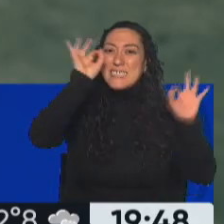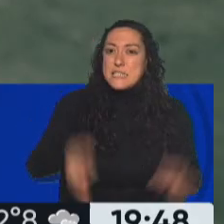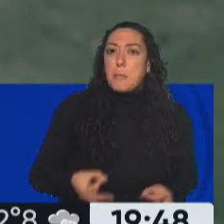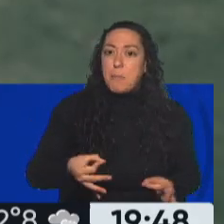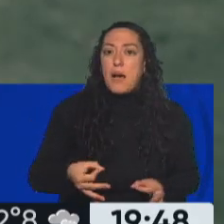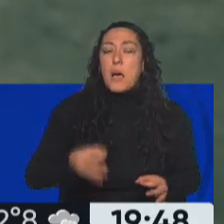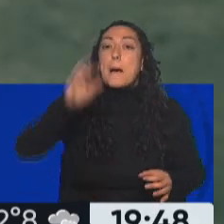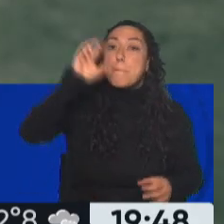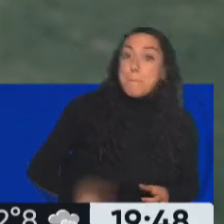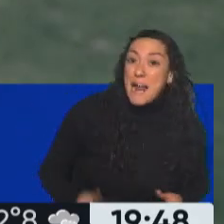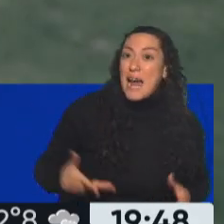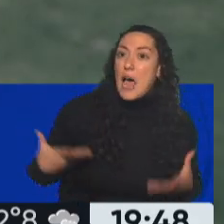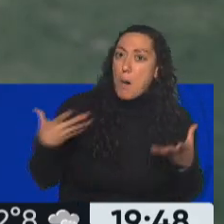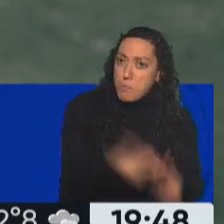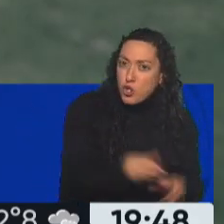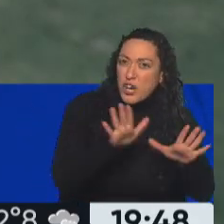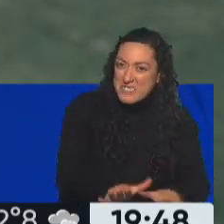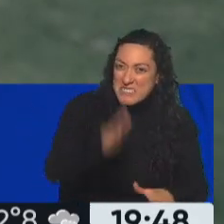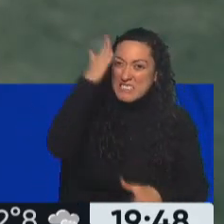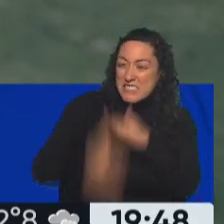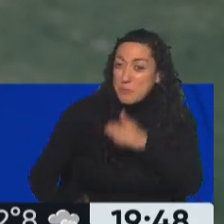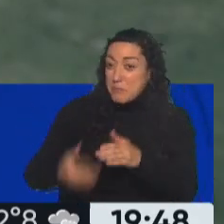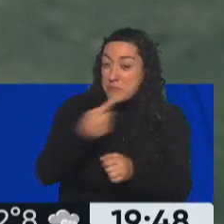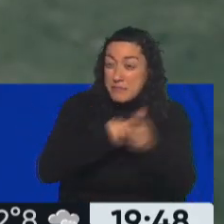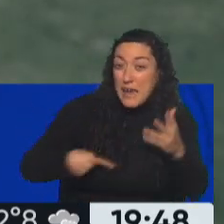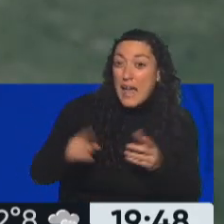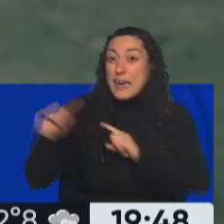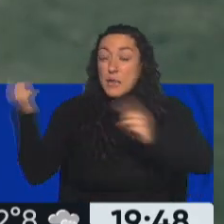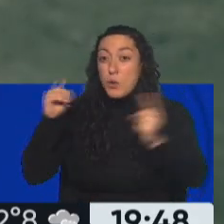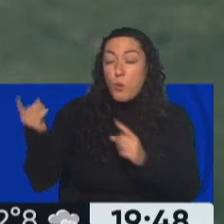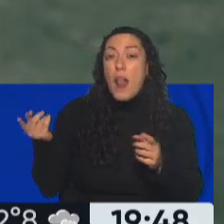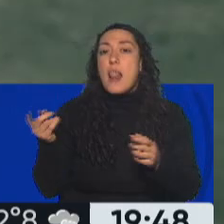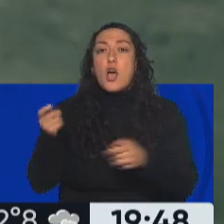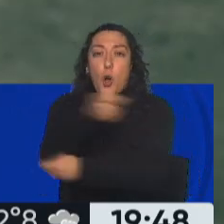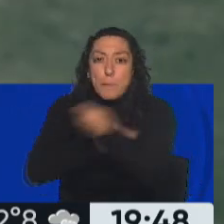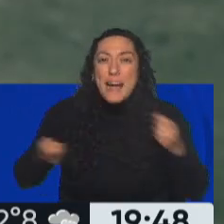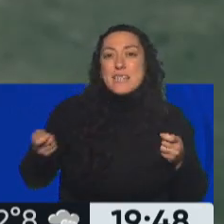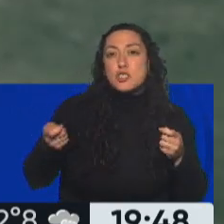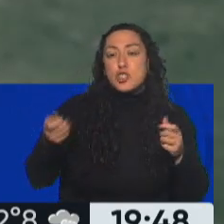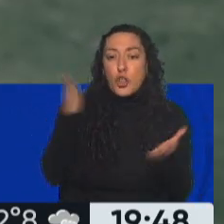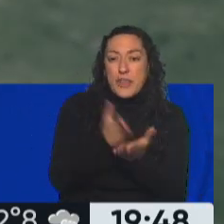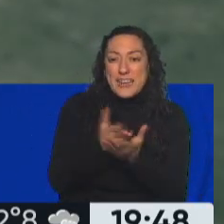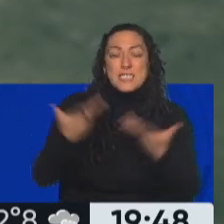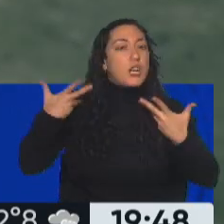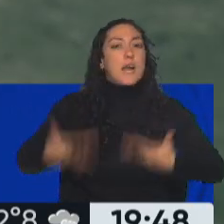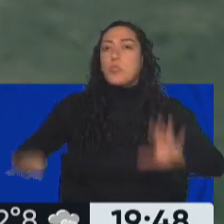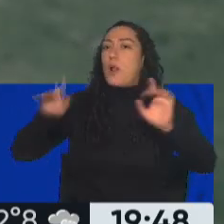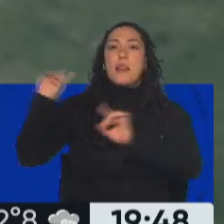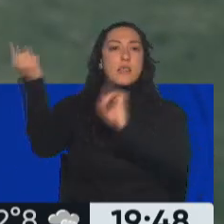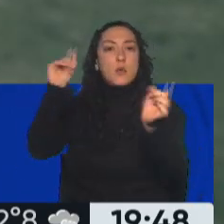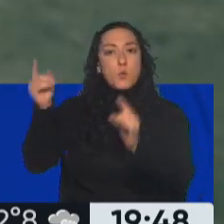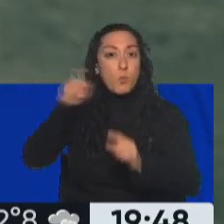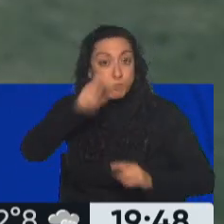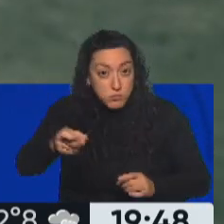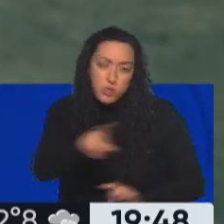ninguna política que implique la restricción de las libertades individuales, del comercio ni la violación de los derechos naturales de los individuos.